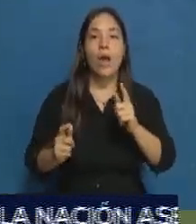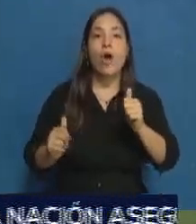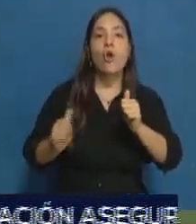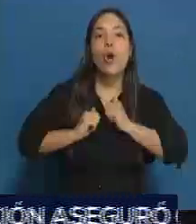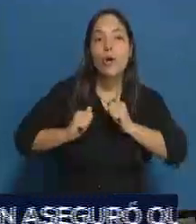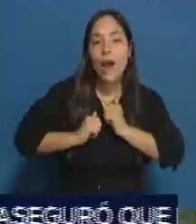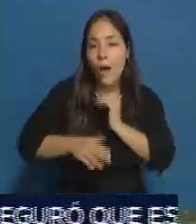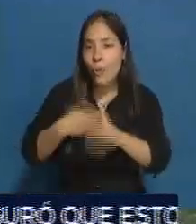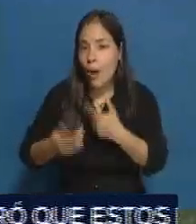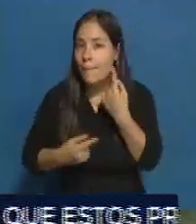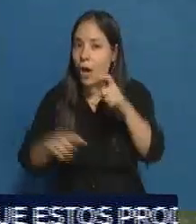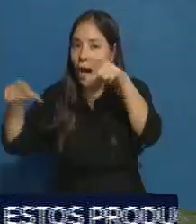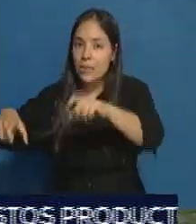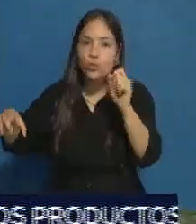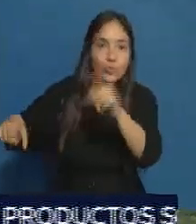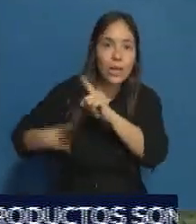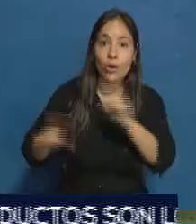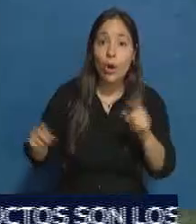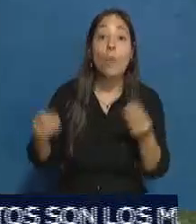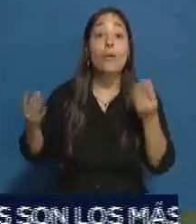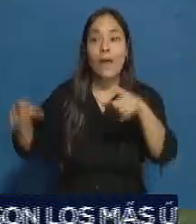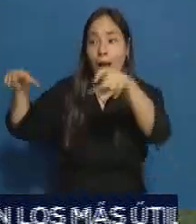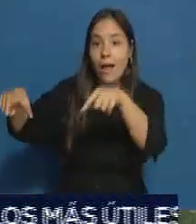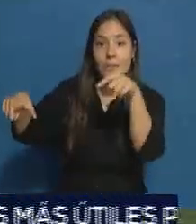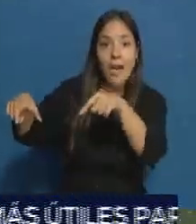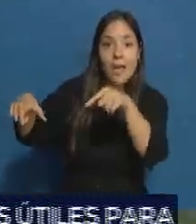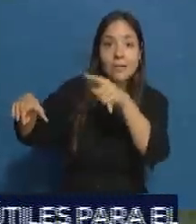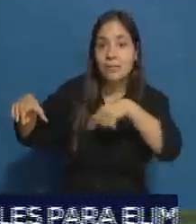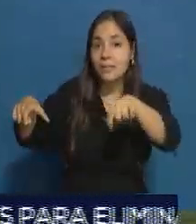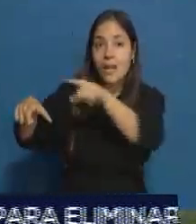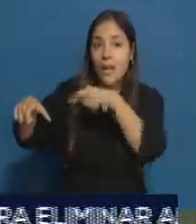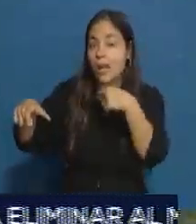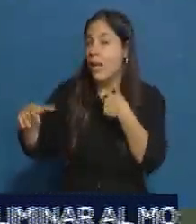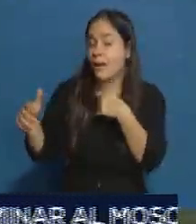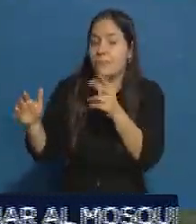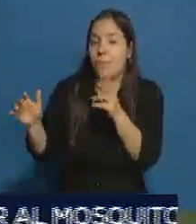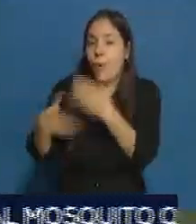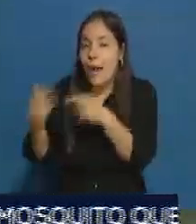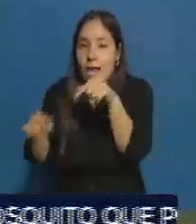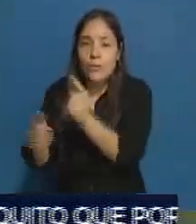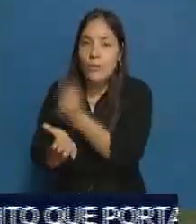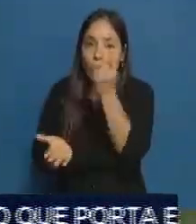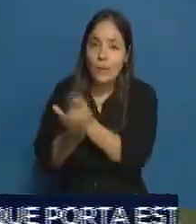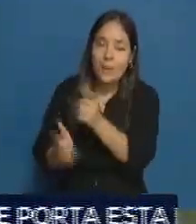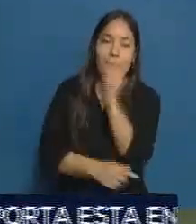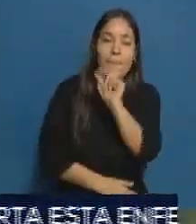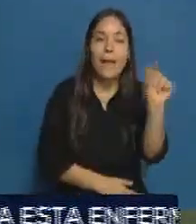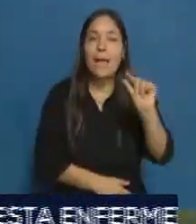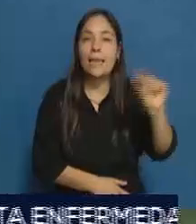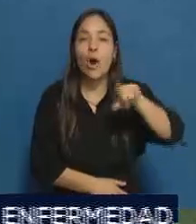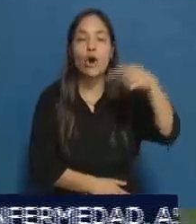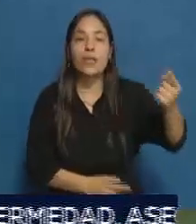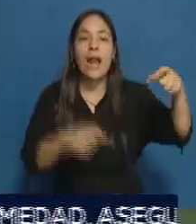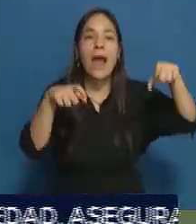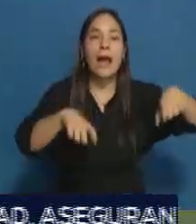es esto? Claro, porque al no tener el Omar Higinio Esperduti, tiene que hacer de local en otro estadio. Lo va a hacer en cancha de San Martín, en el